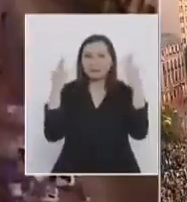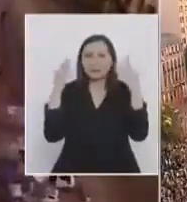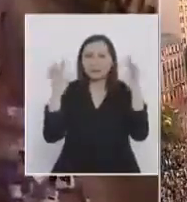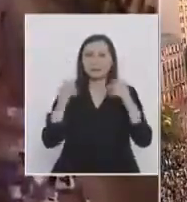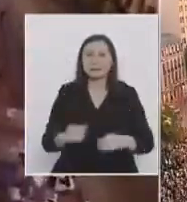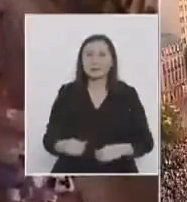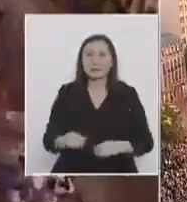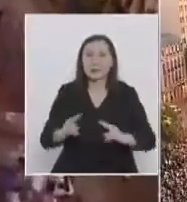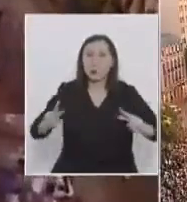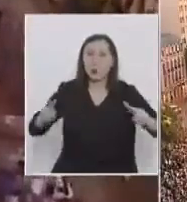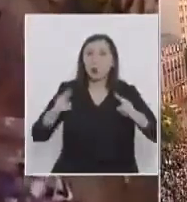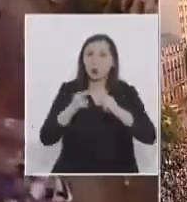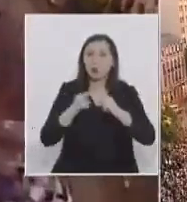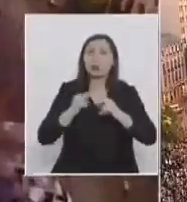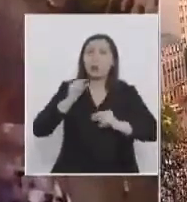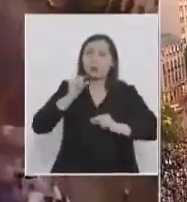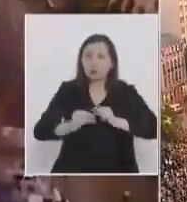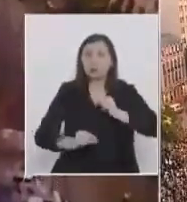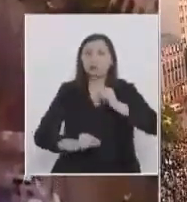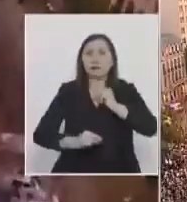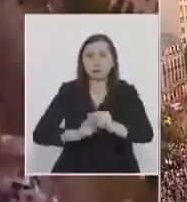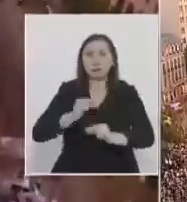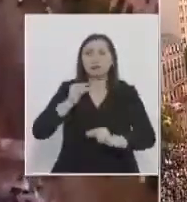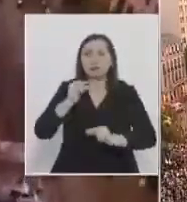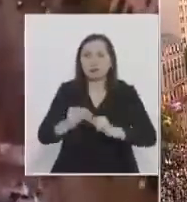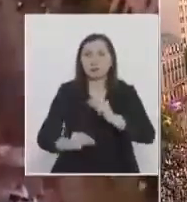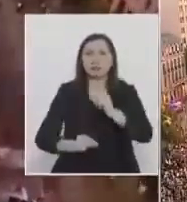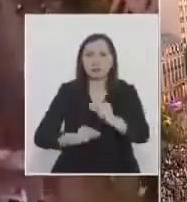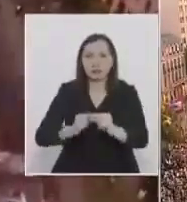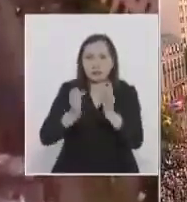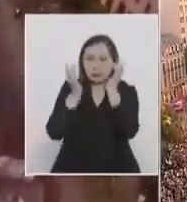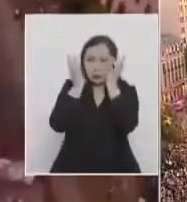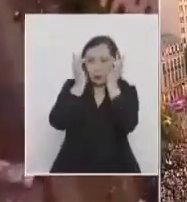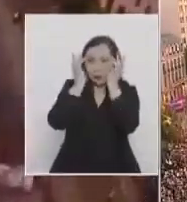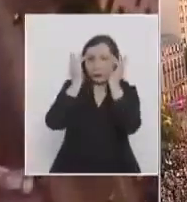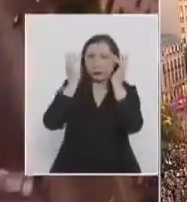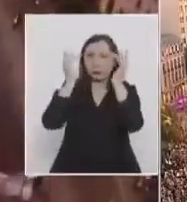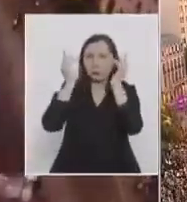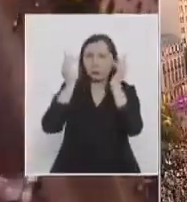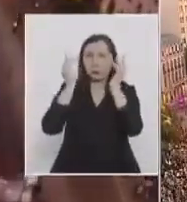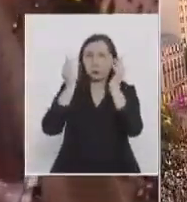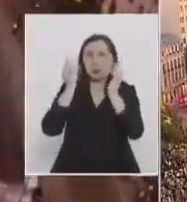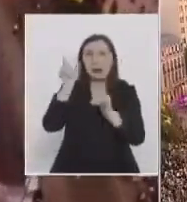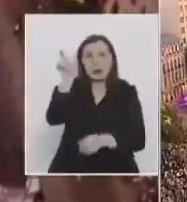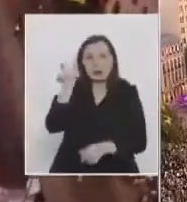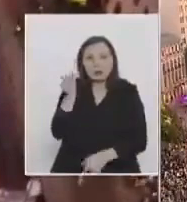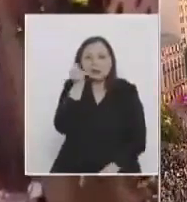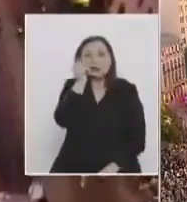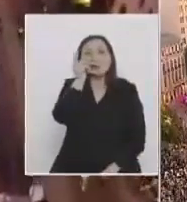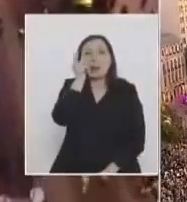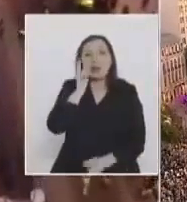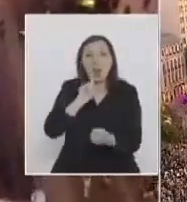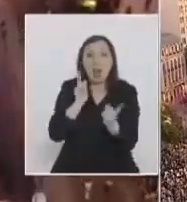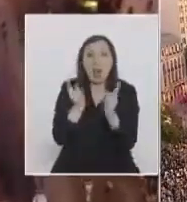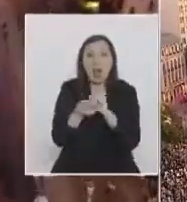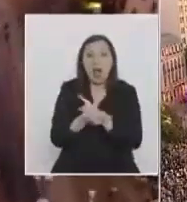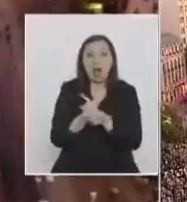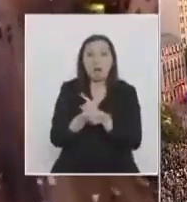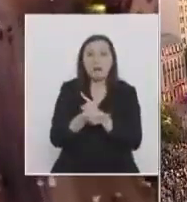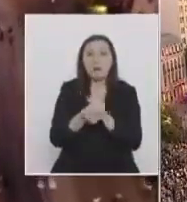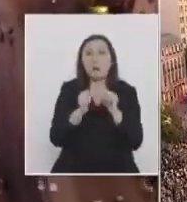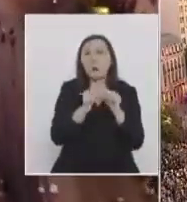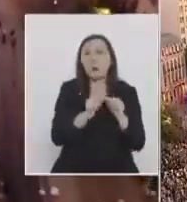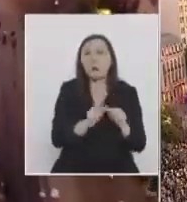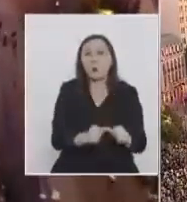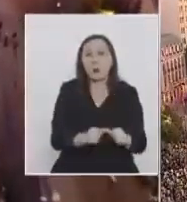Lo construiremos paso a paso, con la sabiduría de quien sabe que los cambios que duran son los que